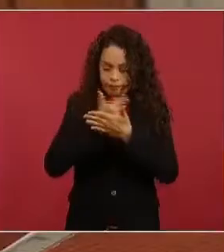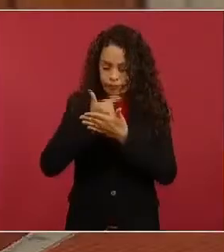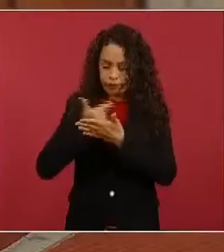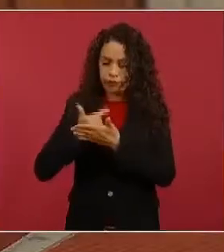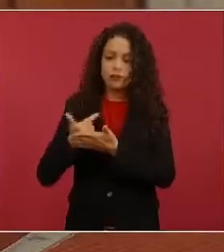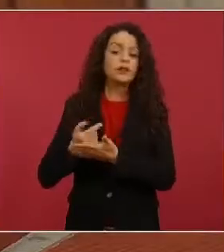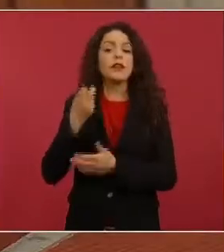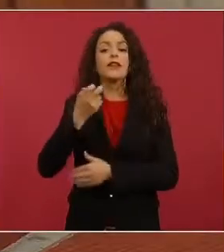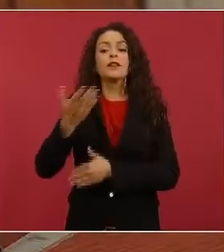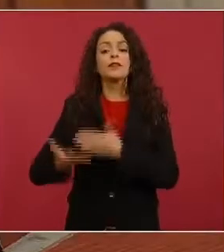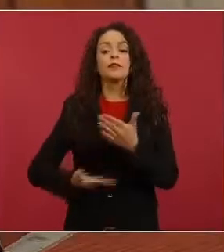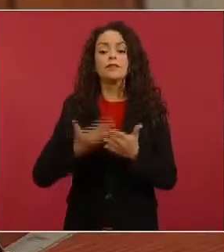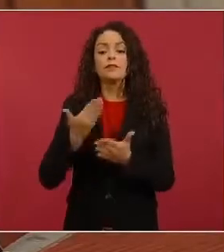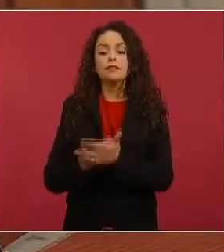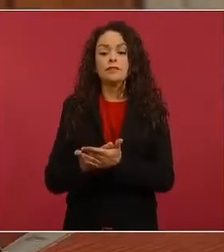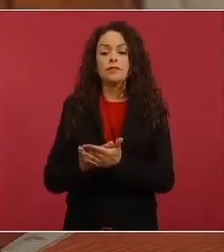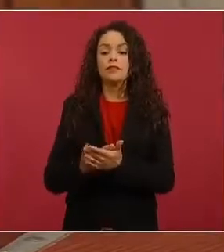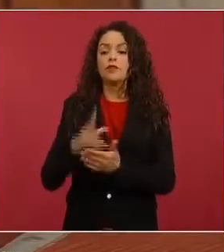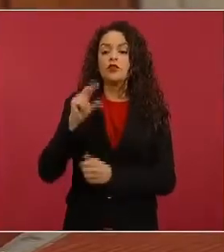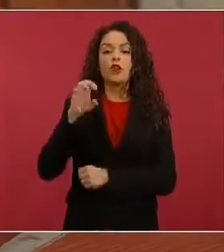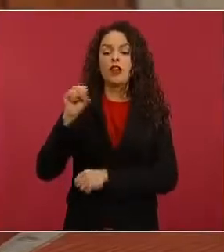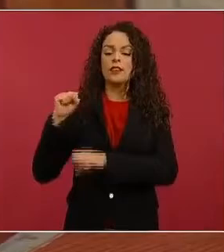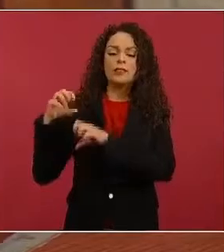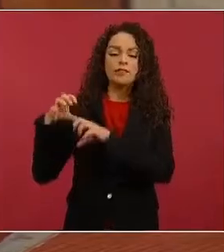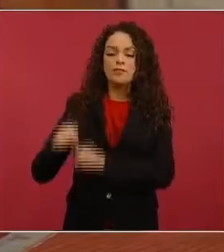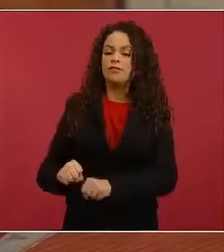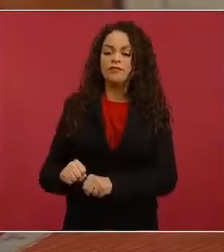iniciativa estatista ni expropiatoria.